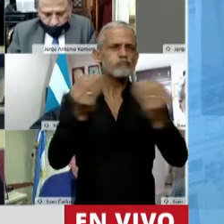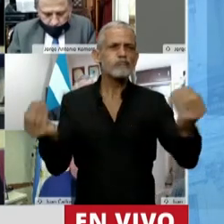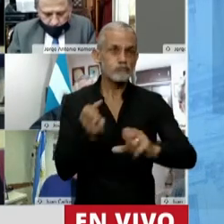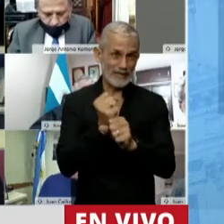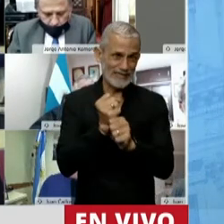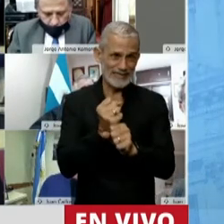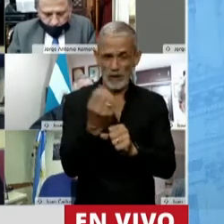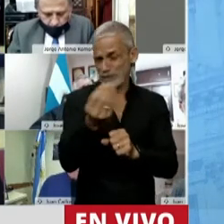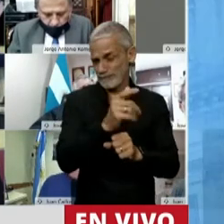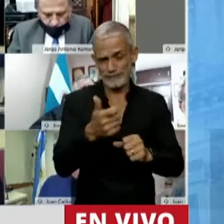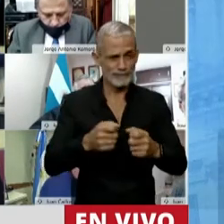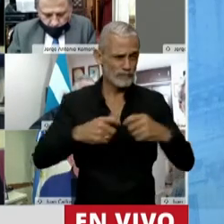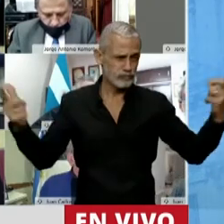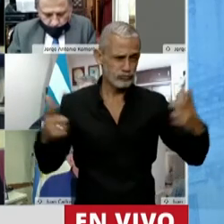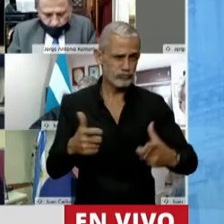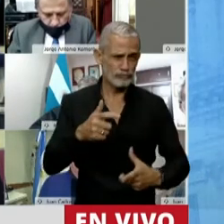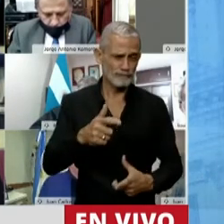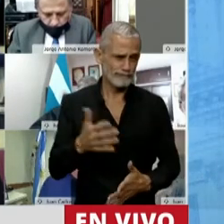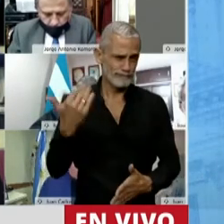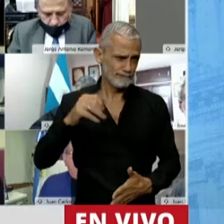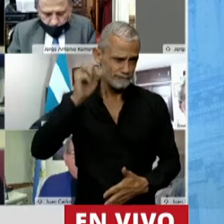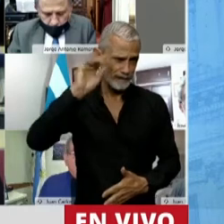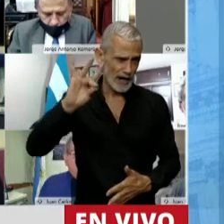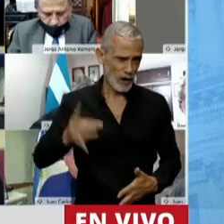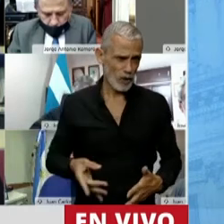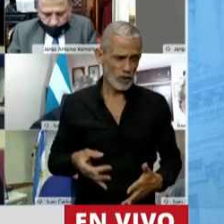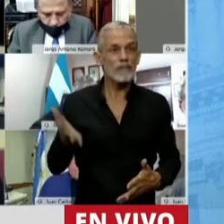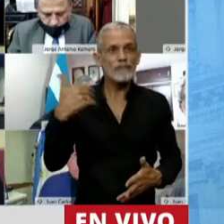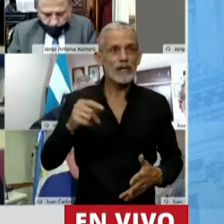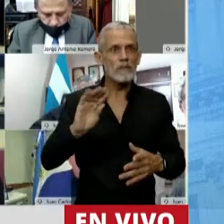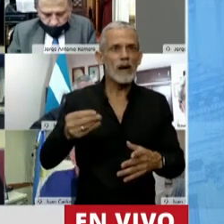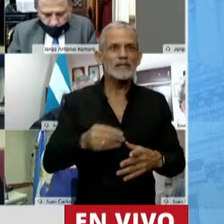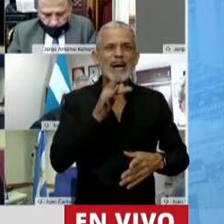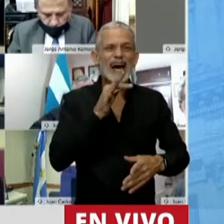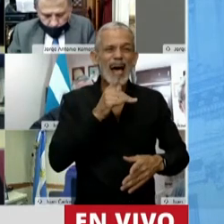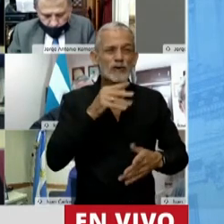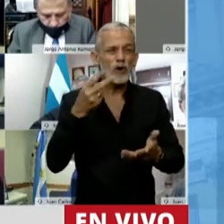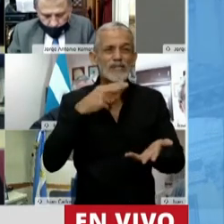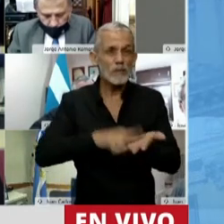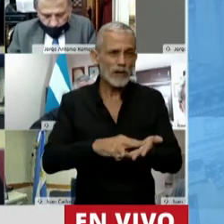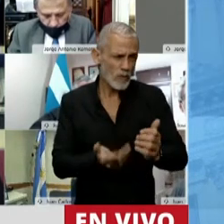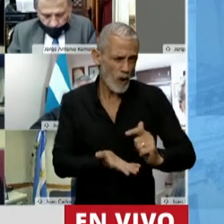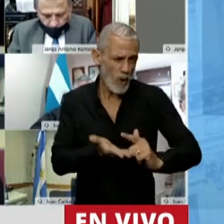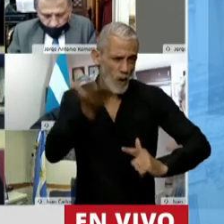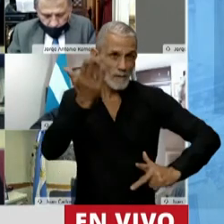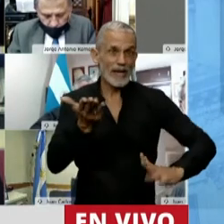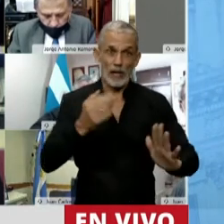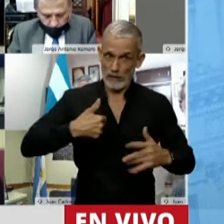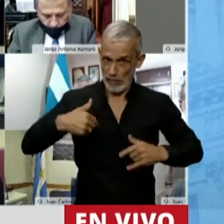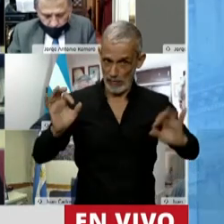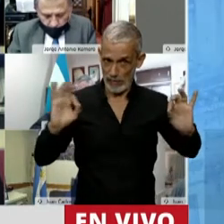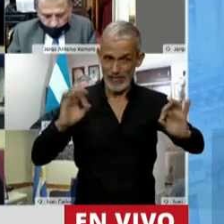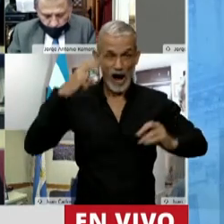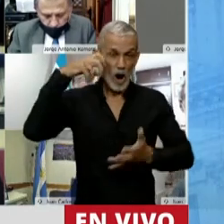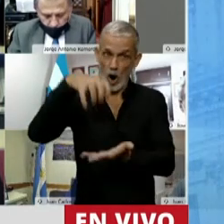en sus niveles históricos, ¿no? Y ni más ni menos que aumentamos 14 impuestos en este año. Aumentaron, digo, porque no